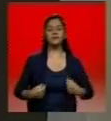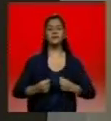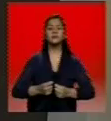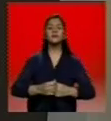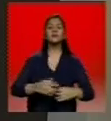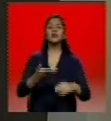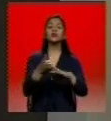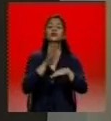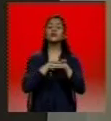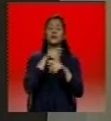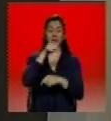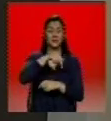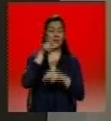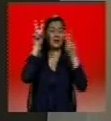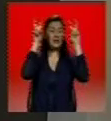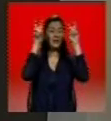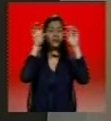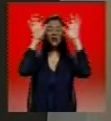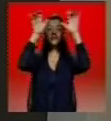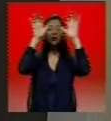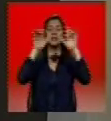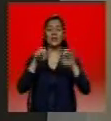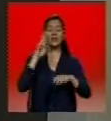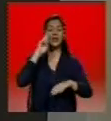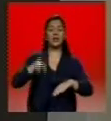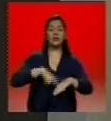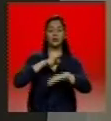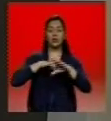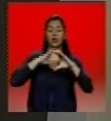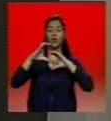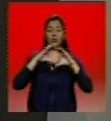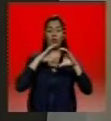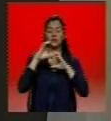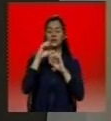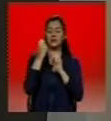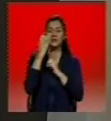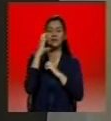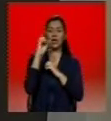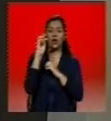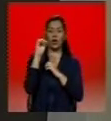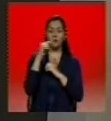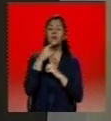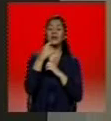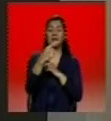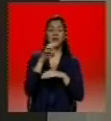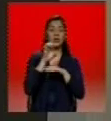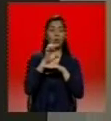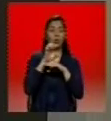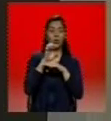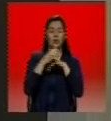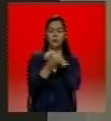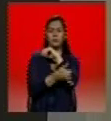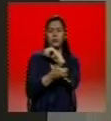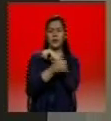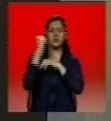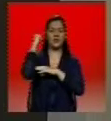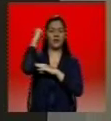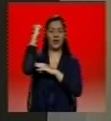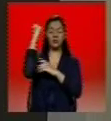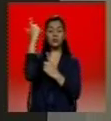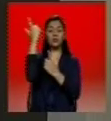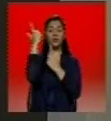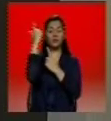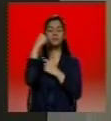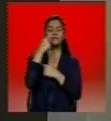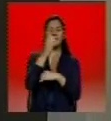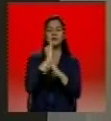Y sobre este mismo tema, la Secretaría Nacional de Comunicación, SECOM, reiteró que Ecuador es un país de derecho y que las Fuerzas Armadas